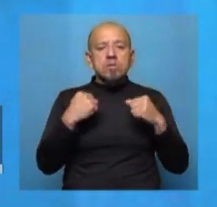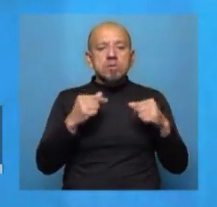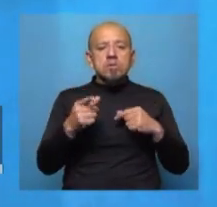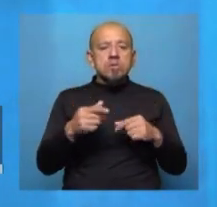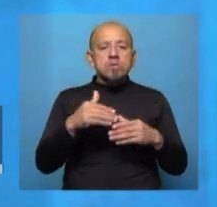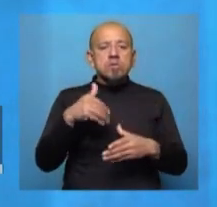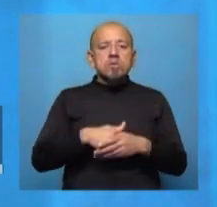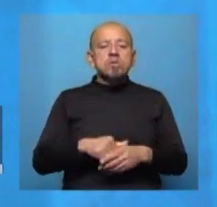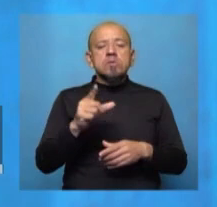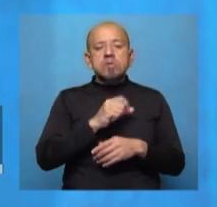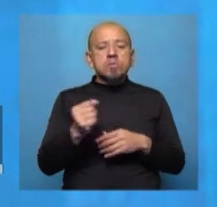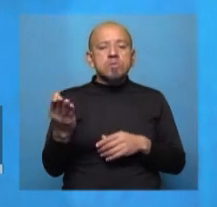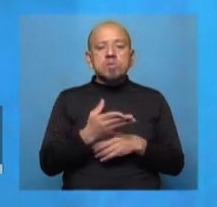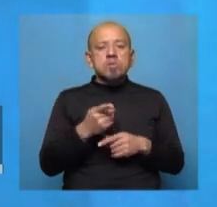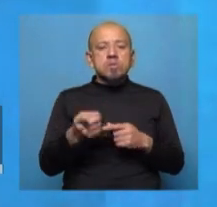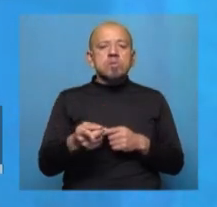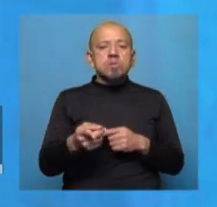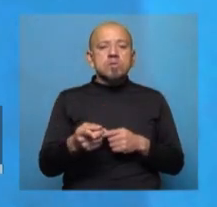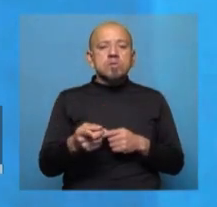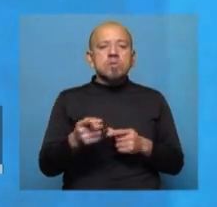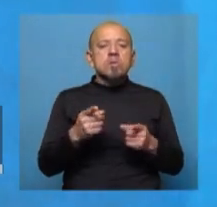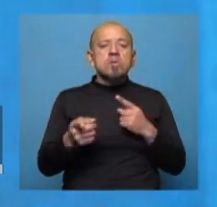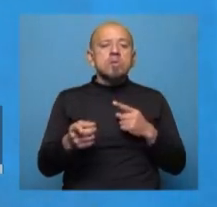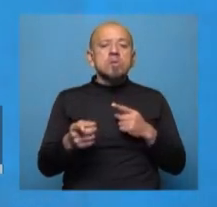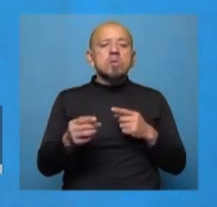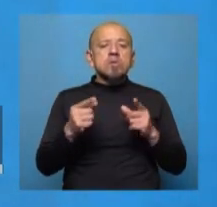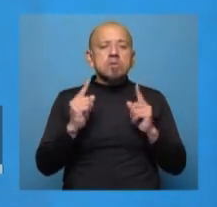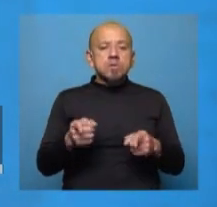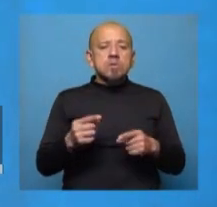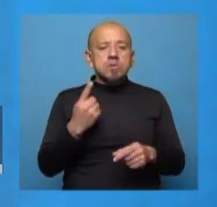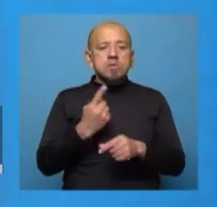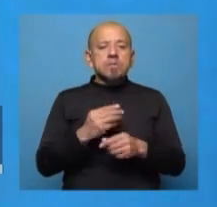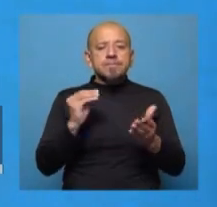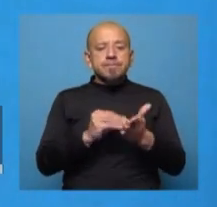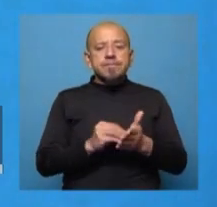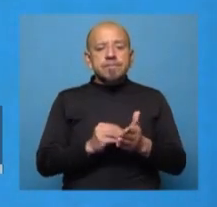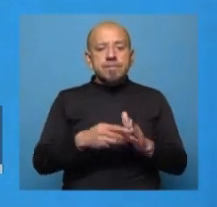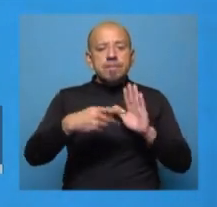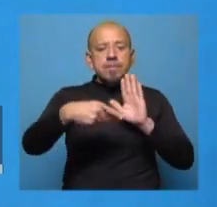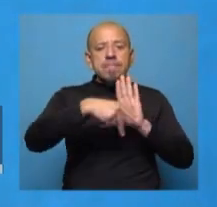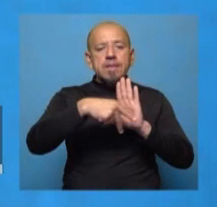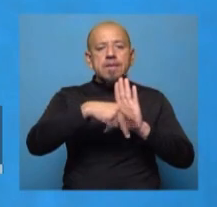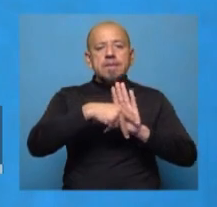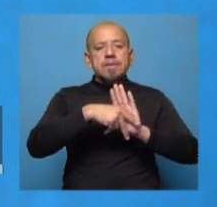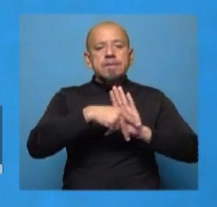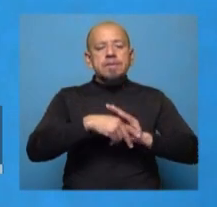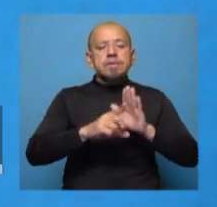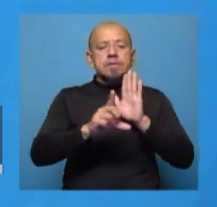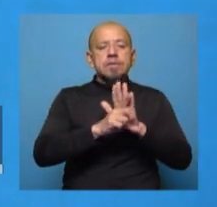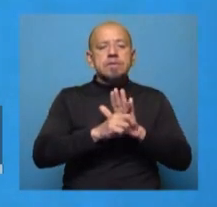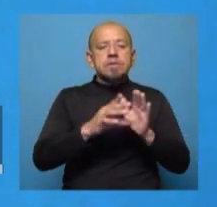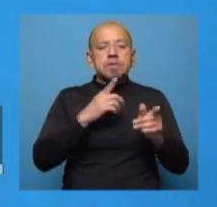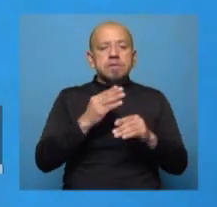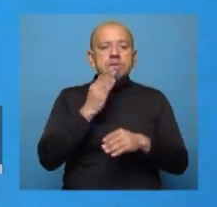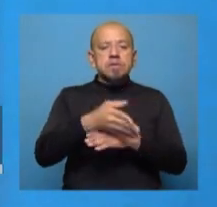votado por unanimidad de los legisladores de ambas cámaras donde también por primera vez en las normas nacionales la ley Establece que el